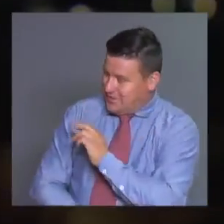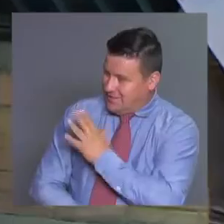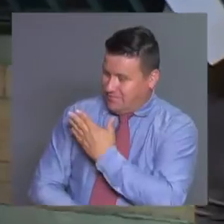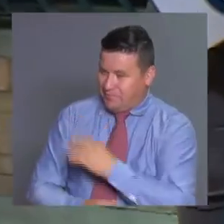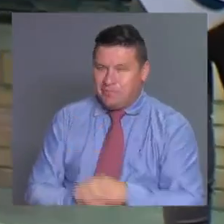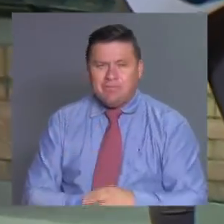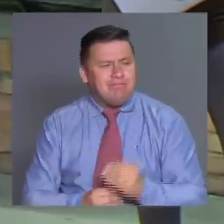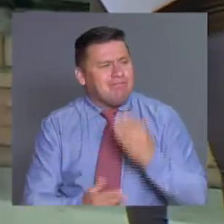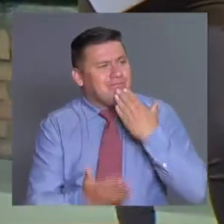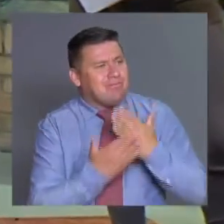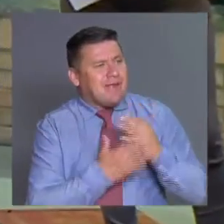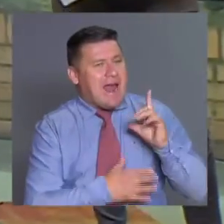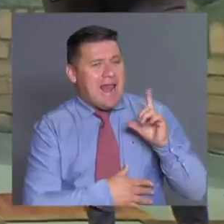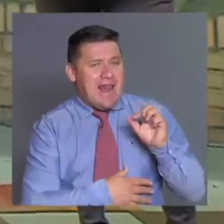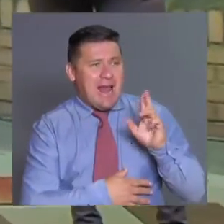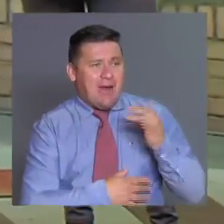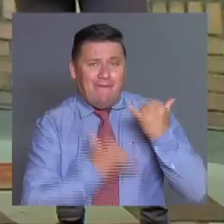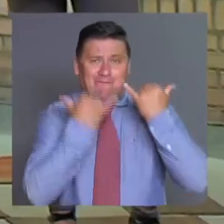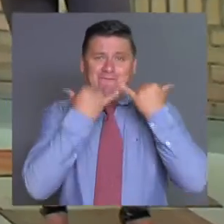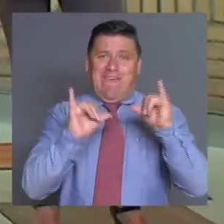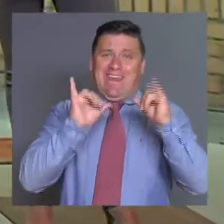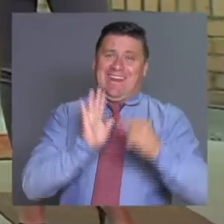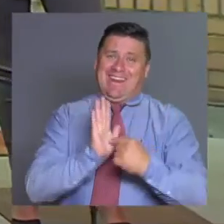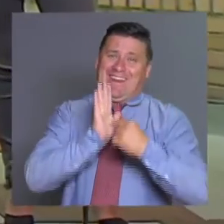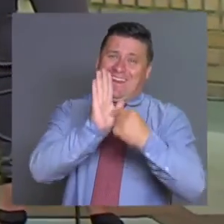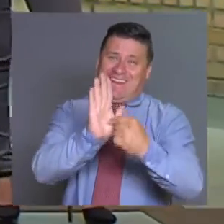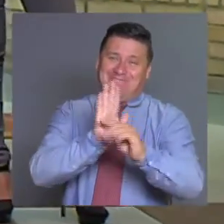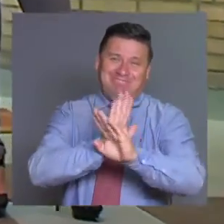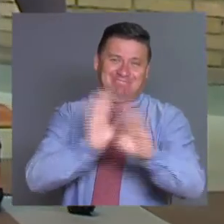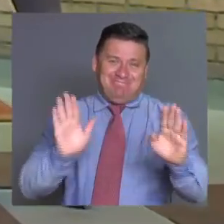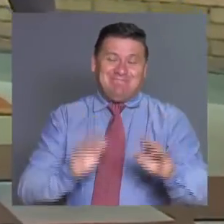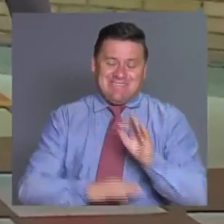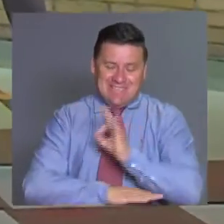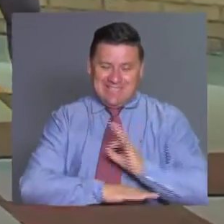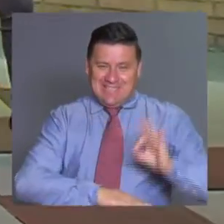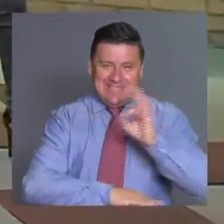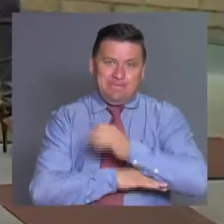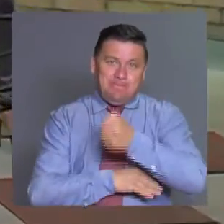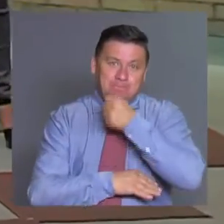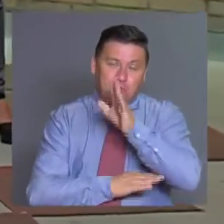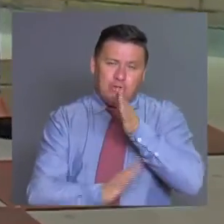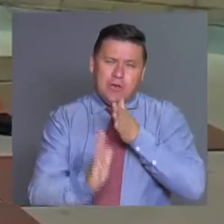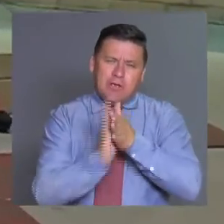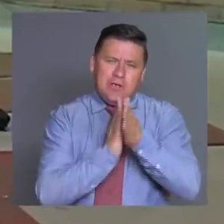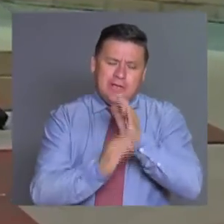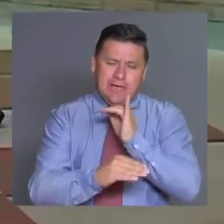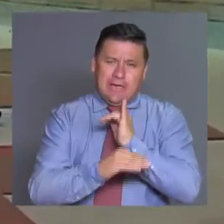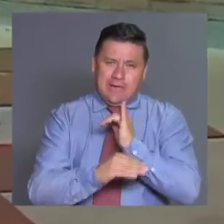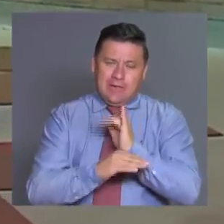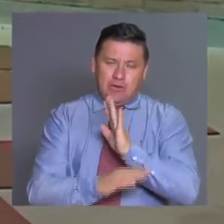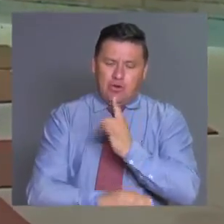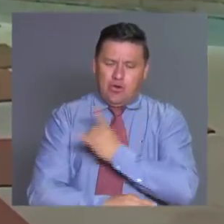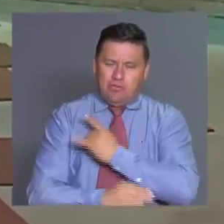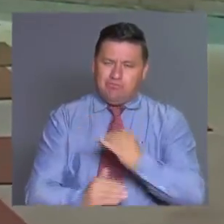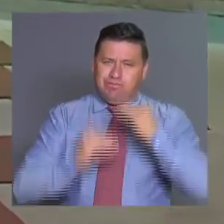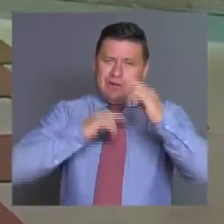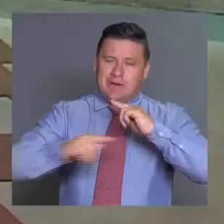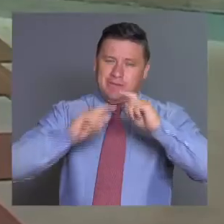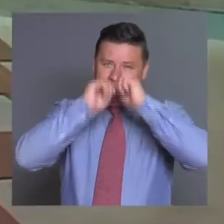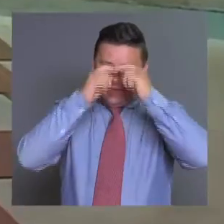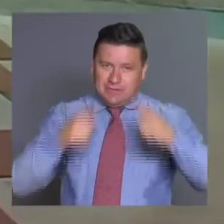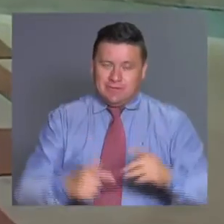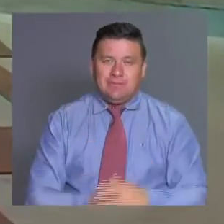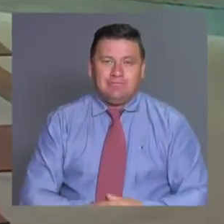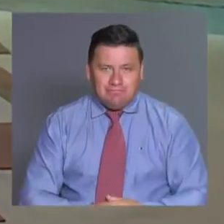gracias laura y llegamos al final de esta emisión de esas noticias el informativo institucional de la escuela superior de administración